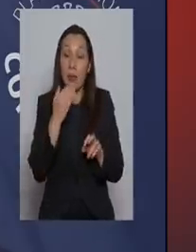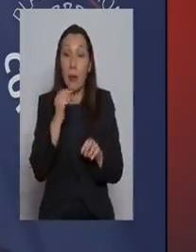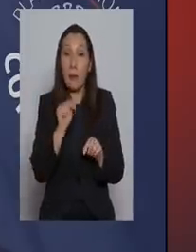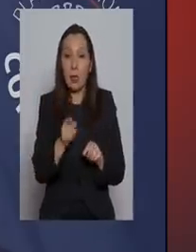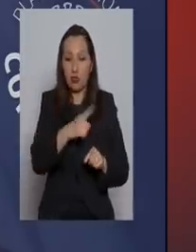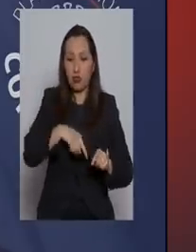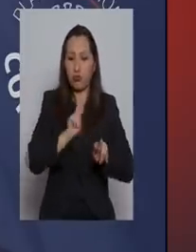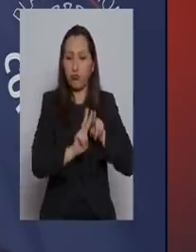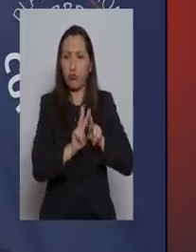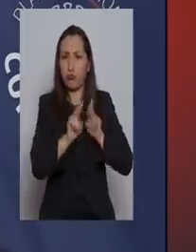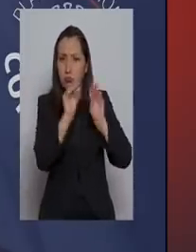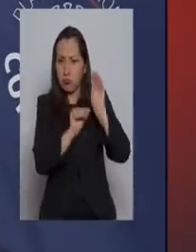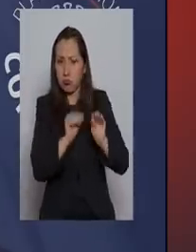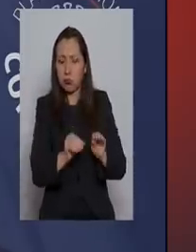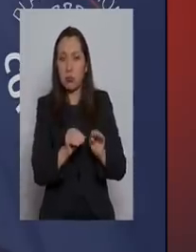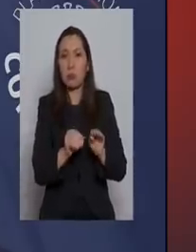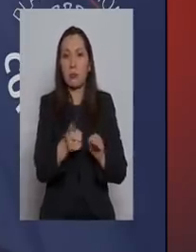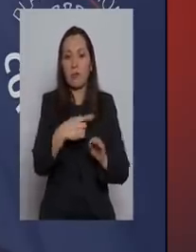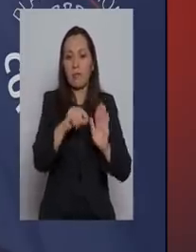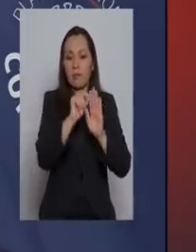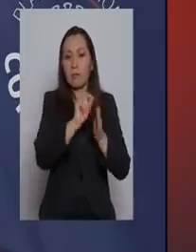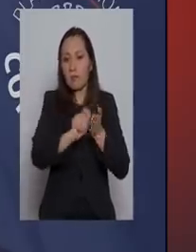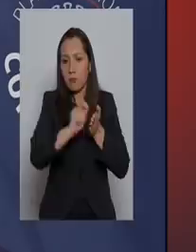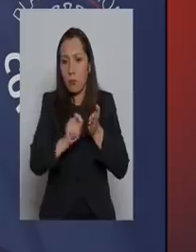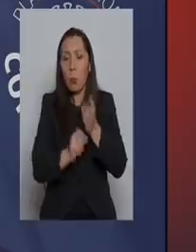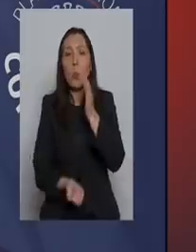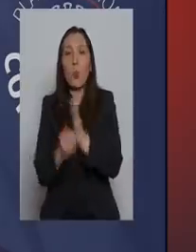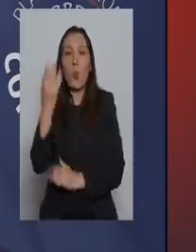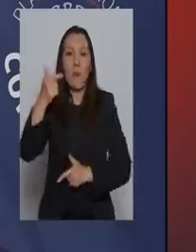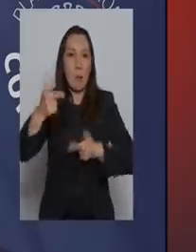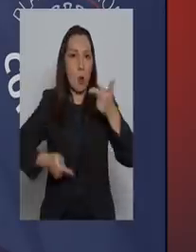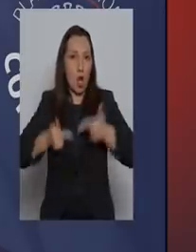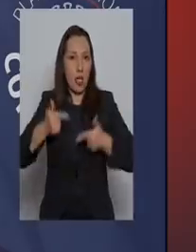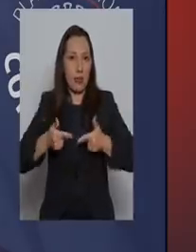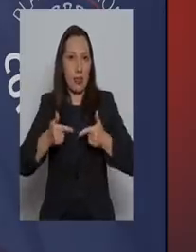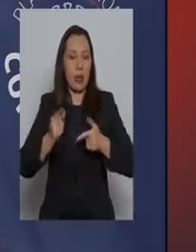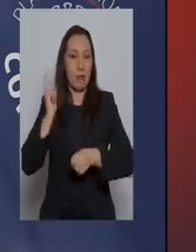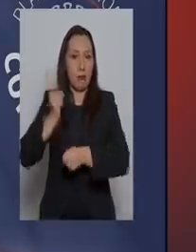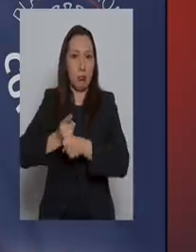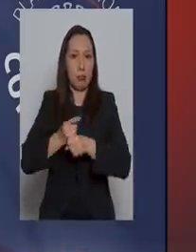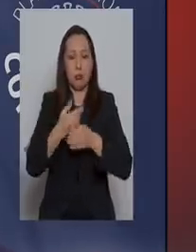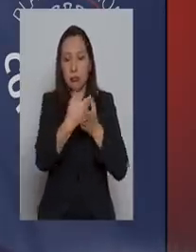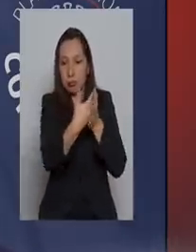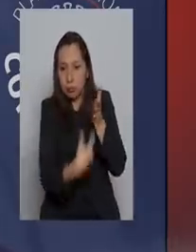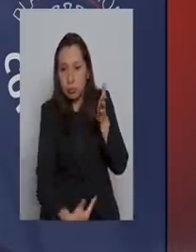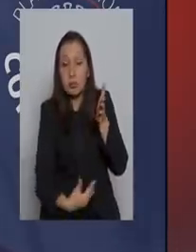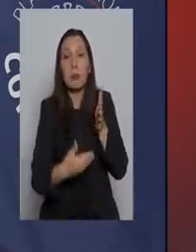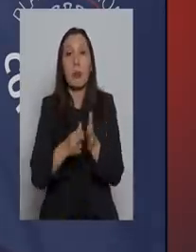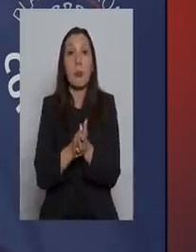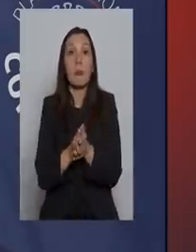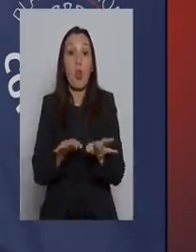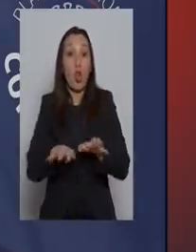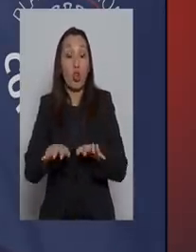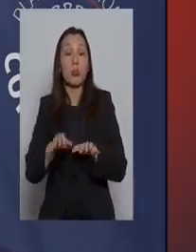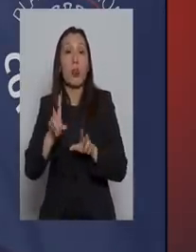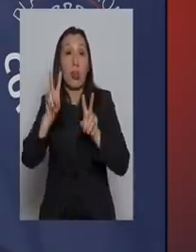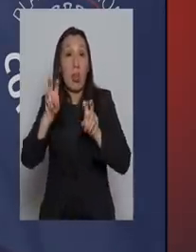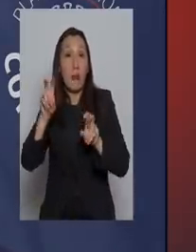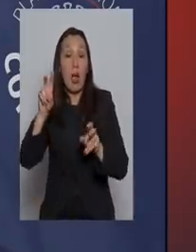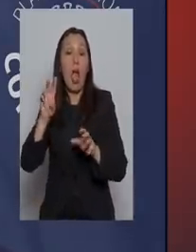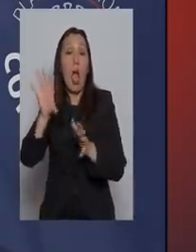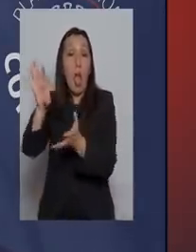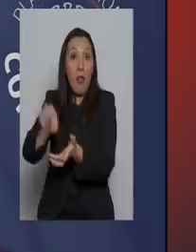hemos diseñado, de esta situación hemos diseñado una nueva política, y es que los recursos de traslado